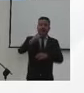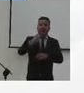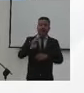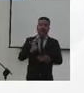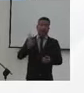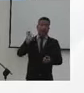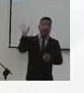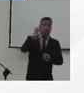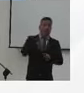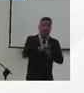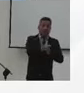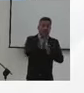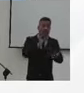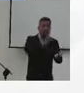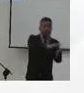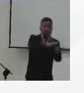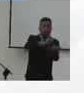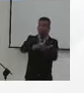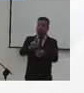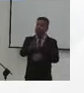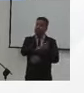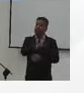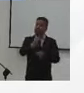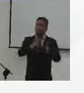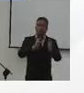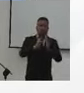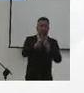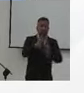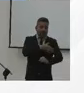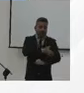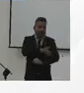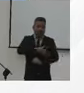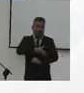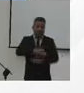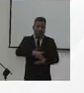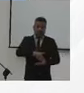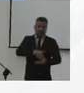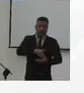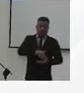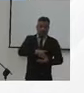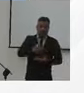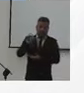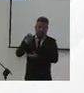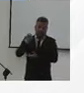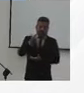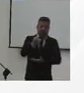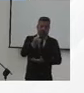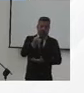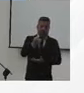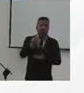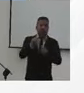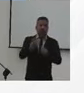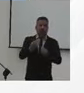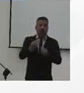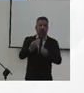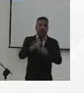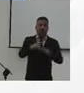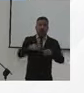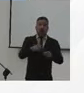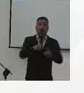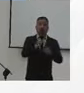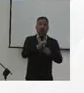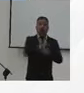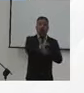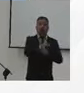no logran llegarle a todos sus municipios una relación mucho más fuerte y mucho más sólida presupuestalmente para que no